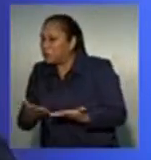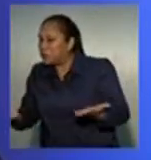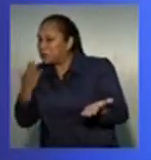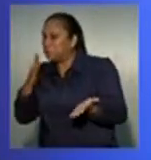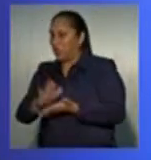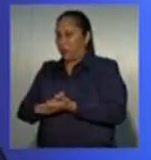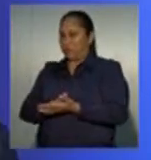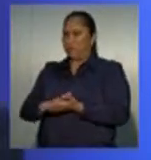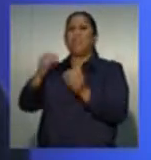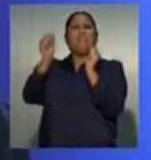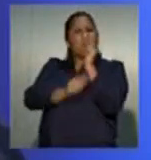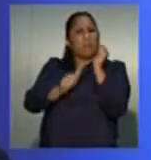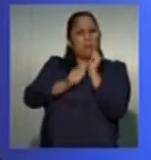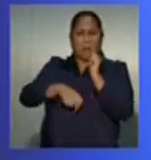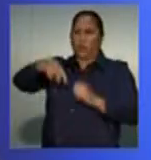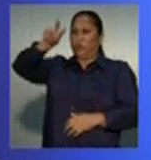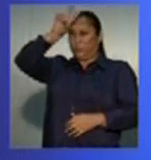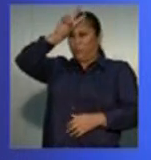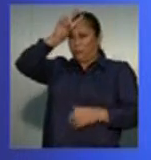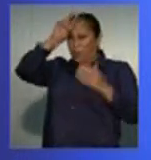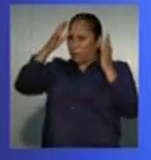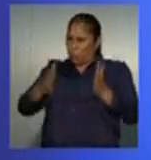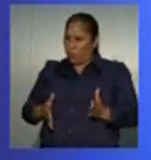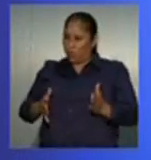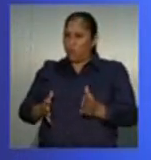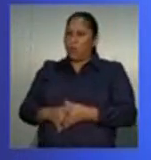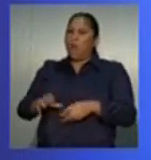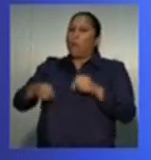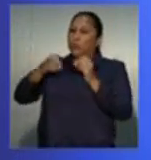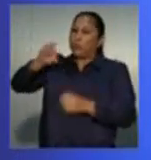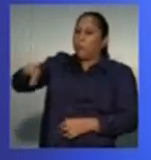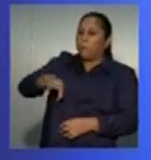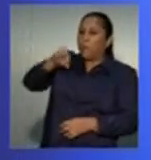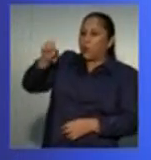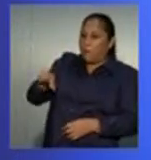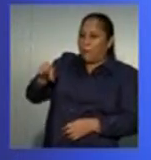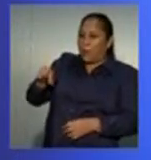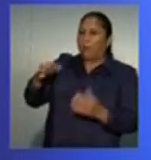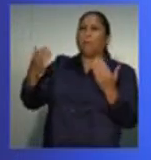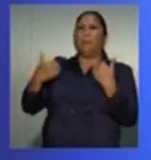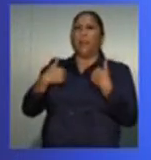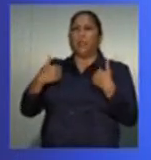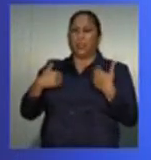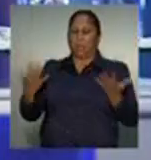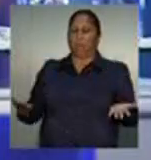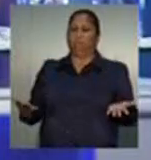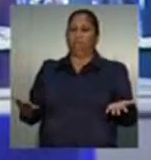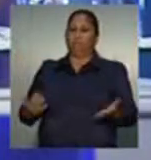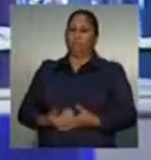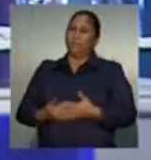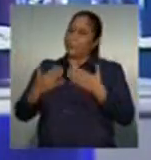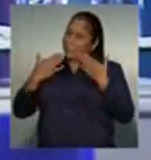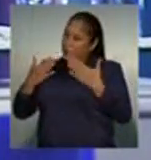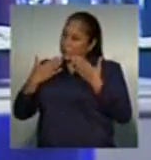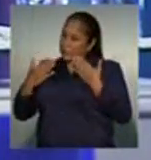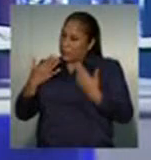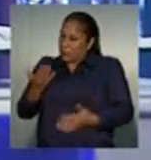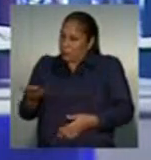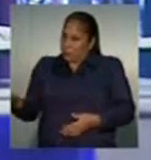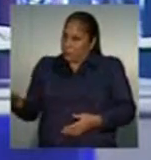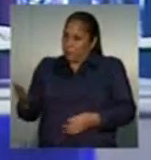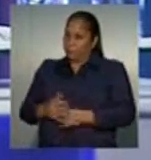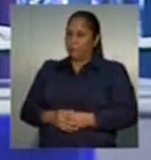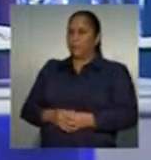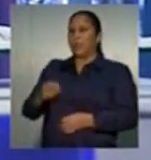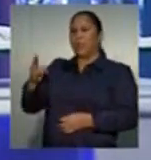y hermanas del Perú voten por la p de Perú para tener Muchísimas gracias al candidato